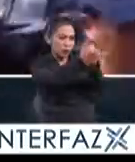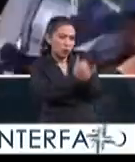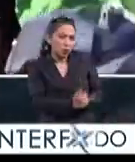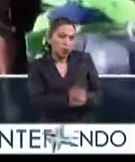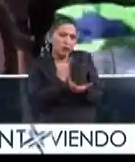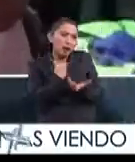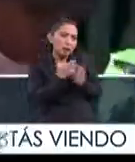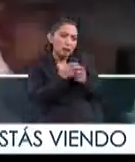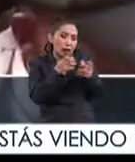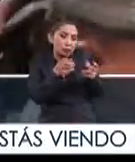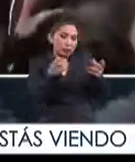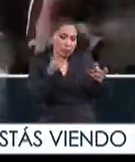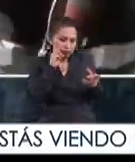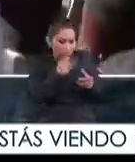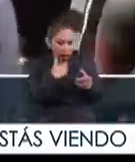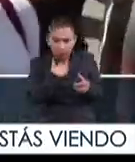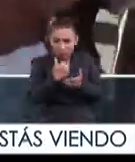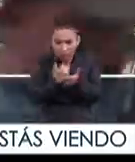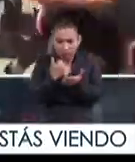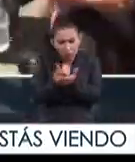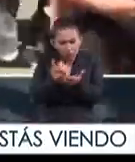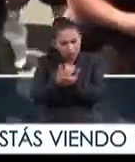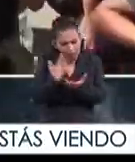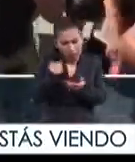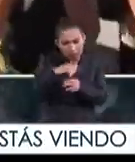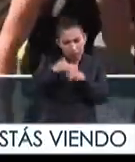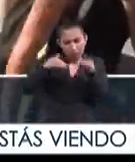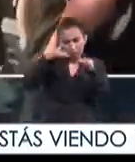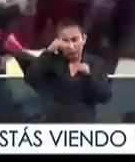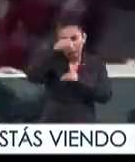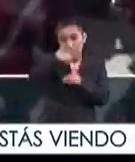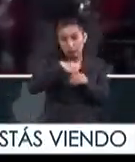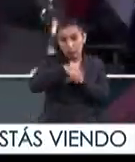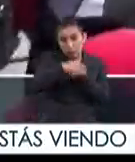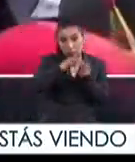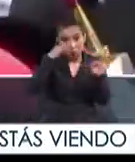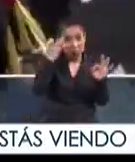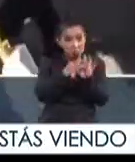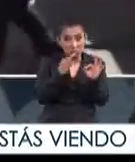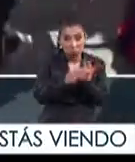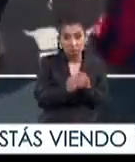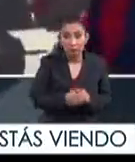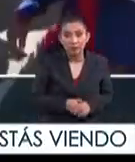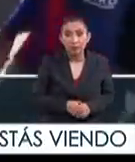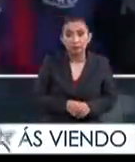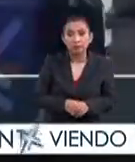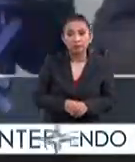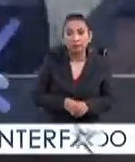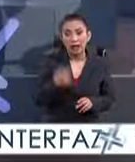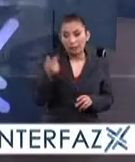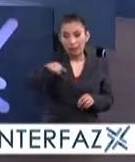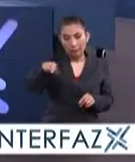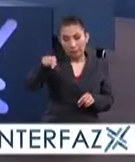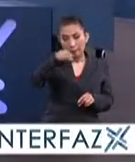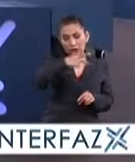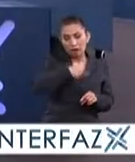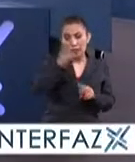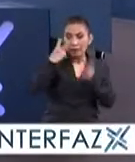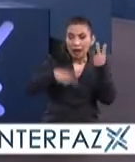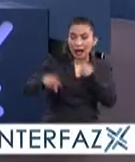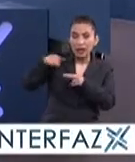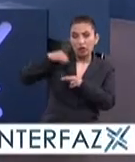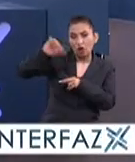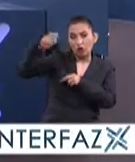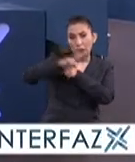ha incrementado de manera significativa. Entonces tenemos estadísticas bien precisas de esas personas que viven en el